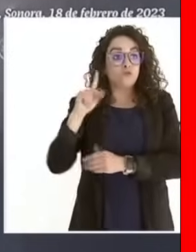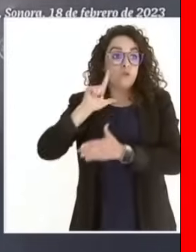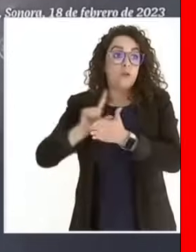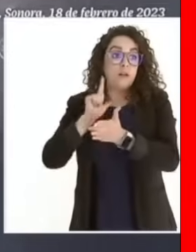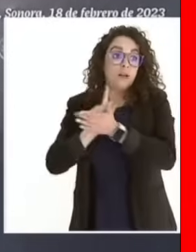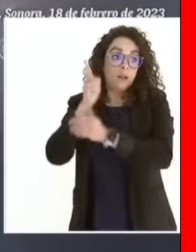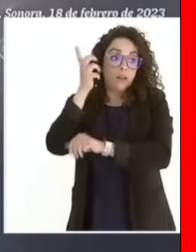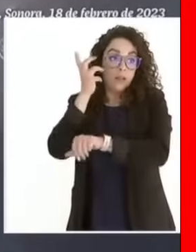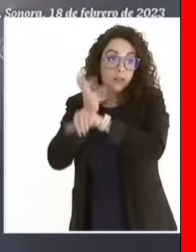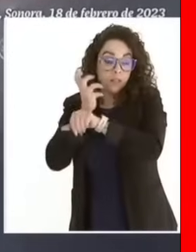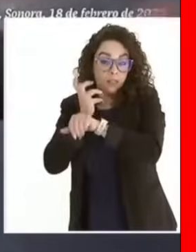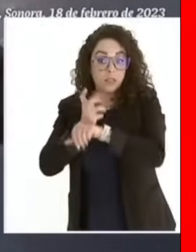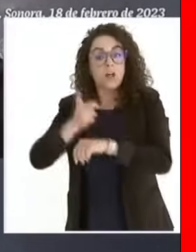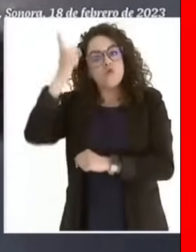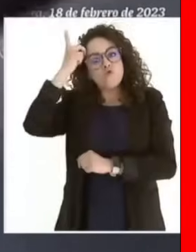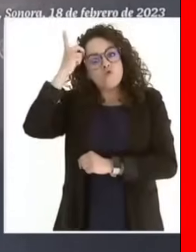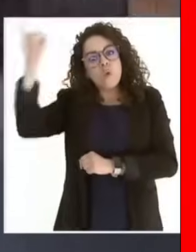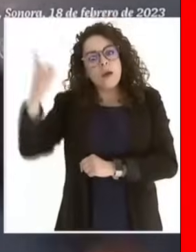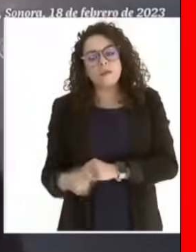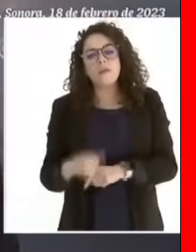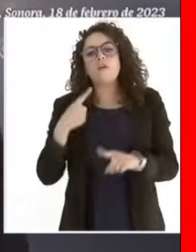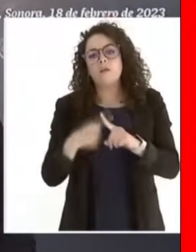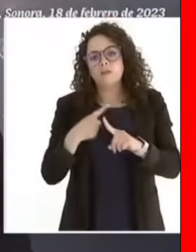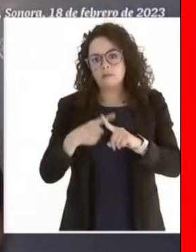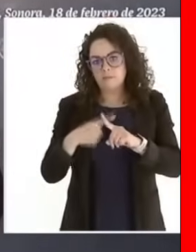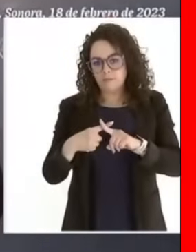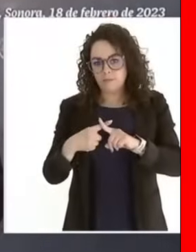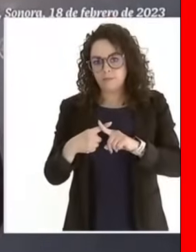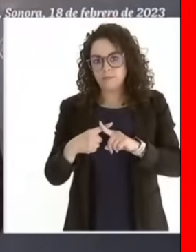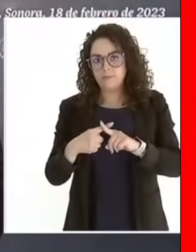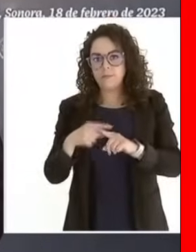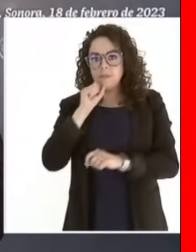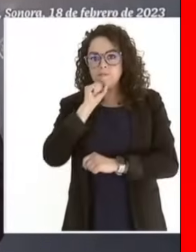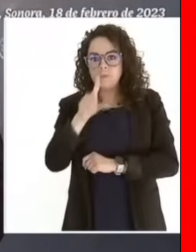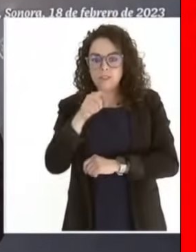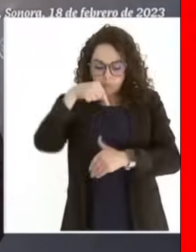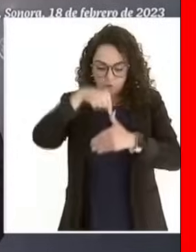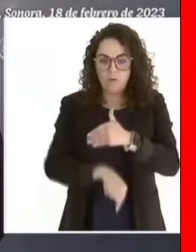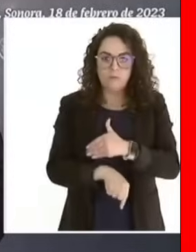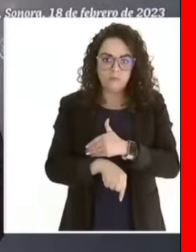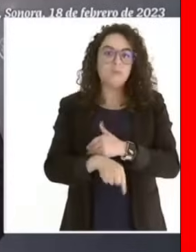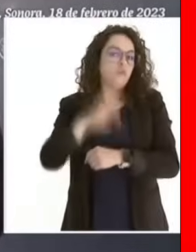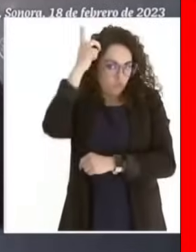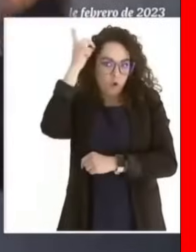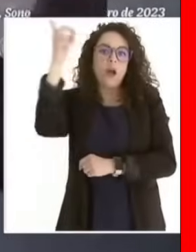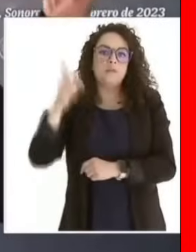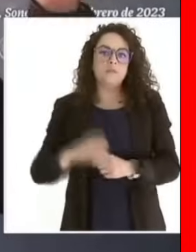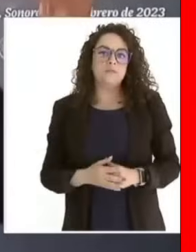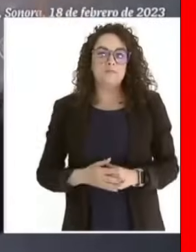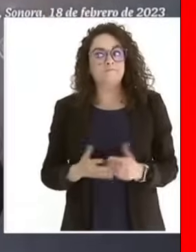anglosajona el dueño del suelo es también el dueño del subsuelo